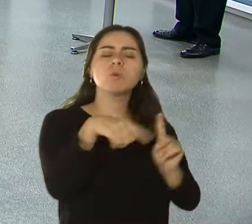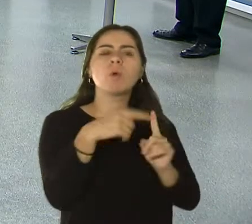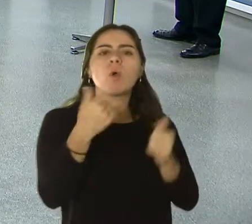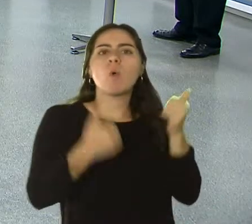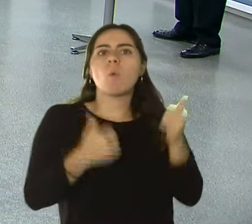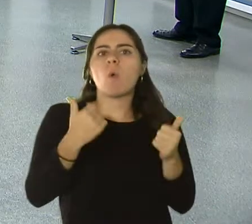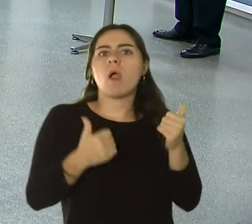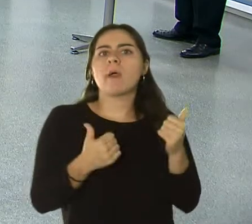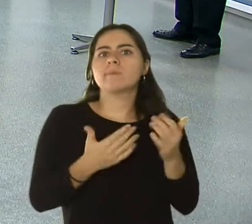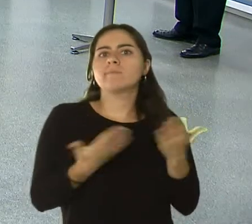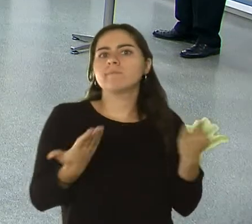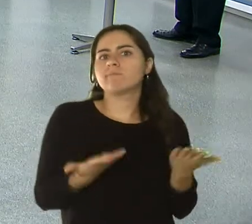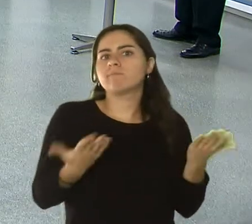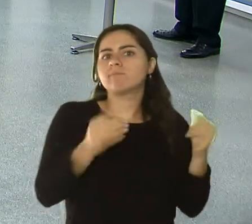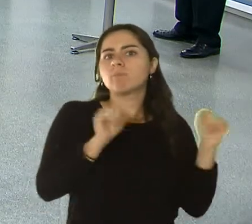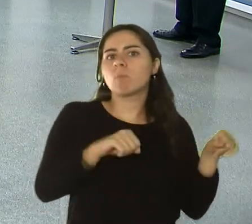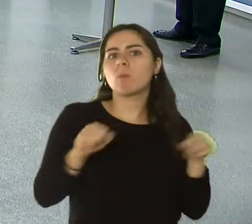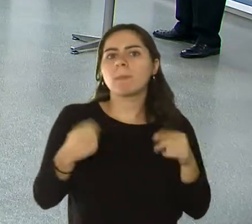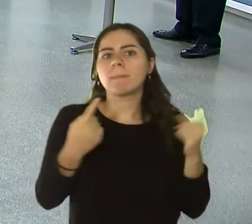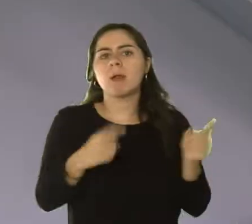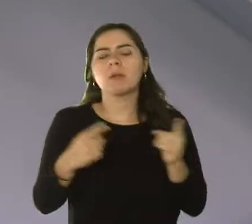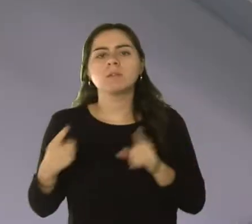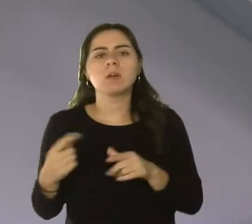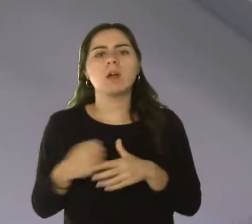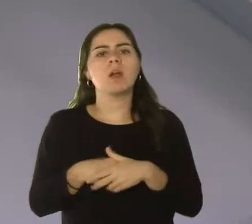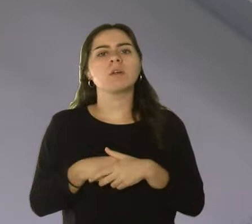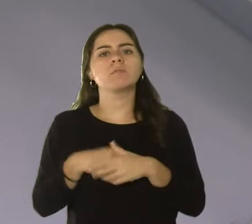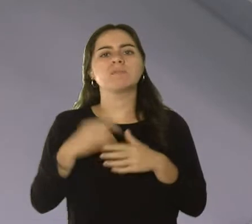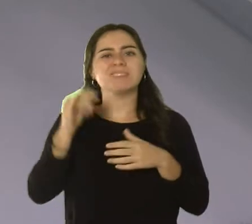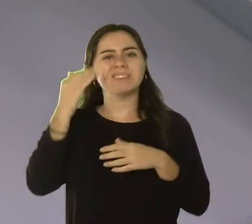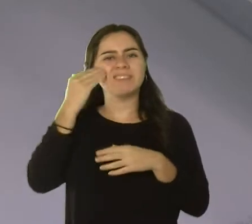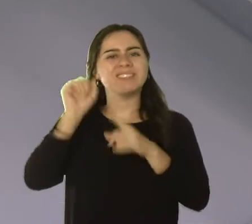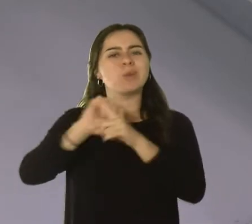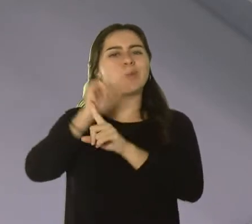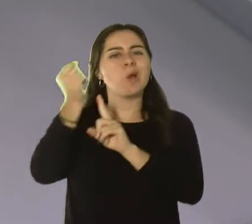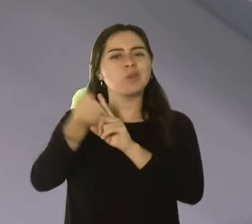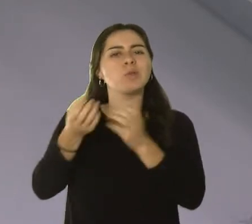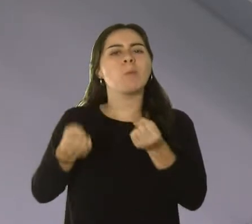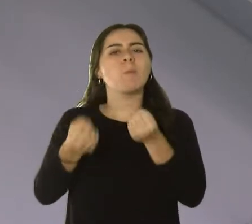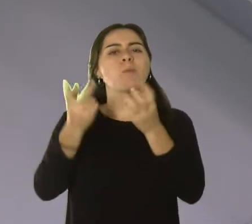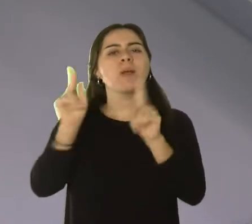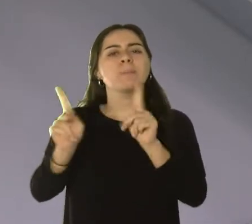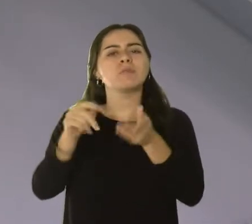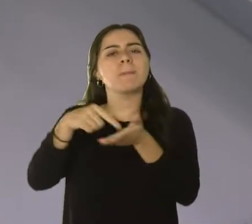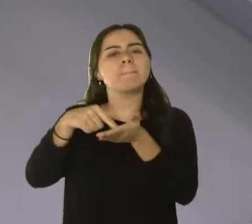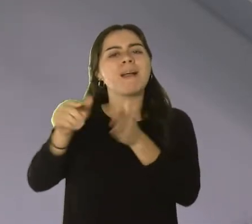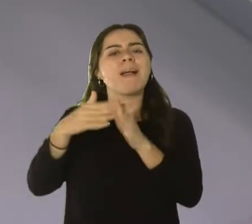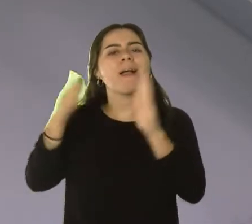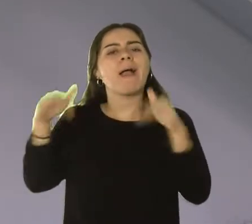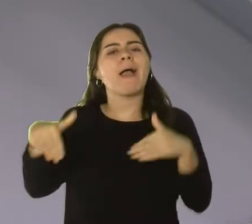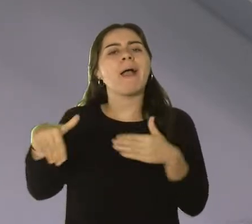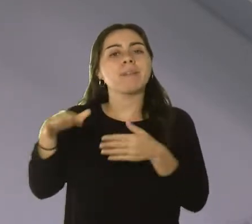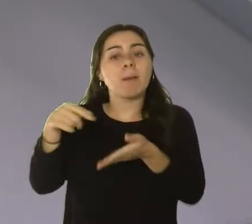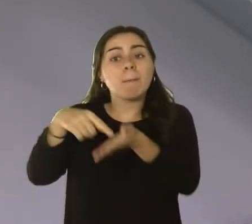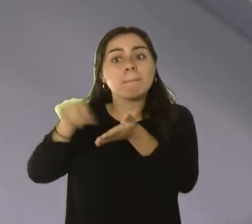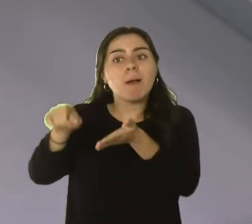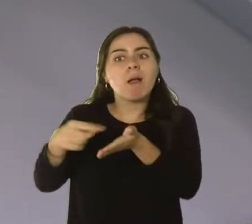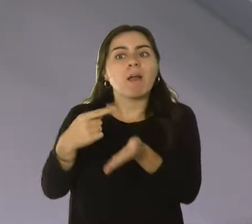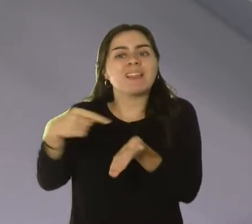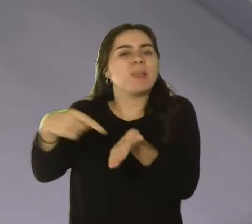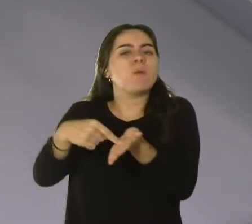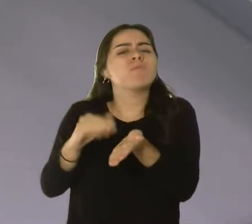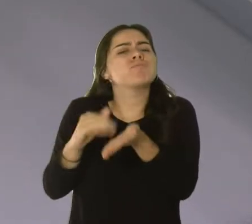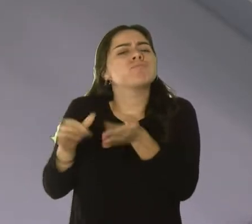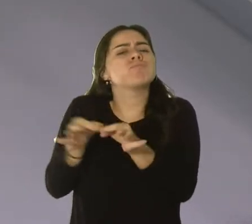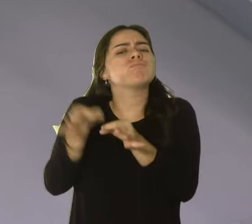las posibilidades, el marco de referencia ante la situación de las moratorias en los pagos de hipotecas. Hay